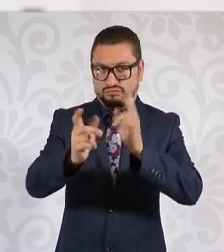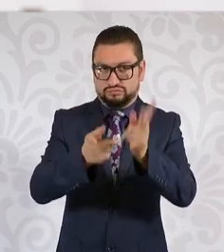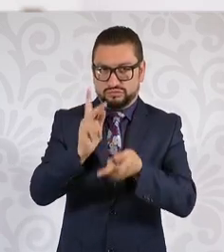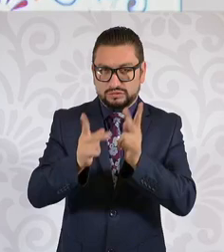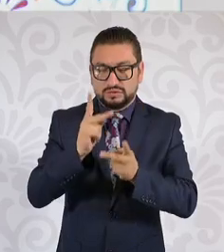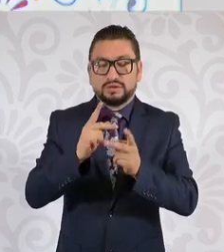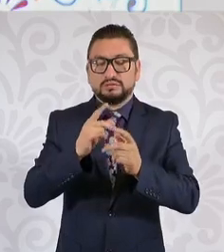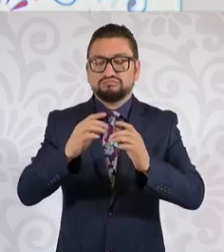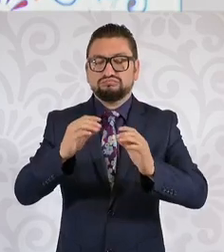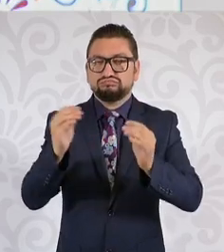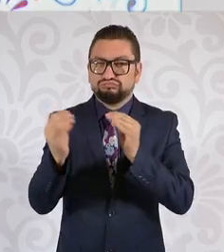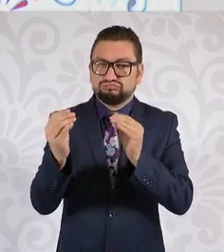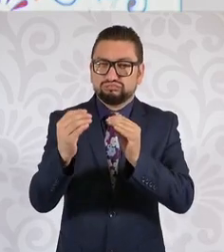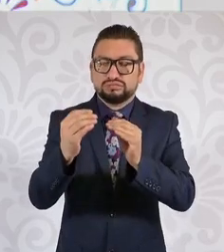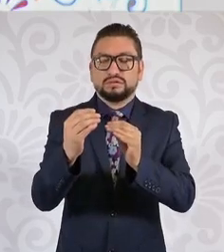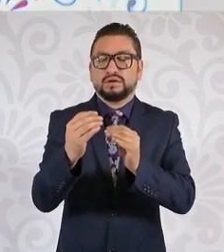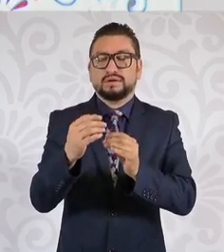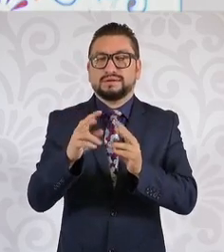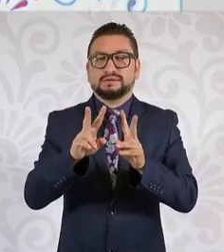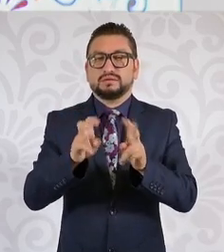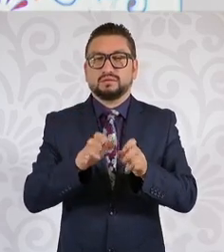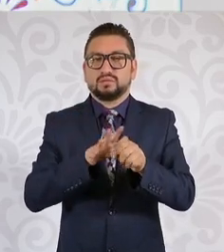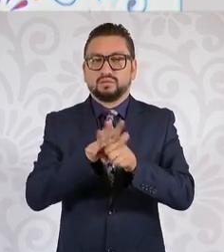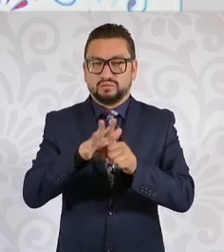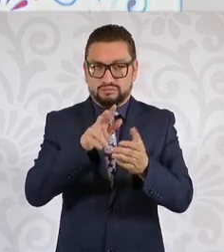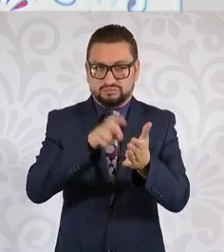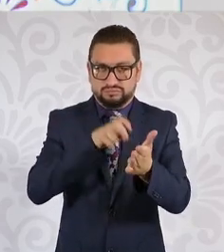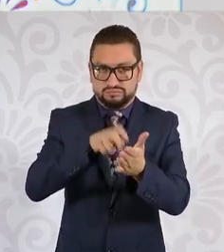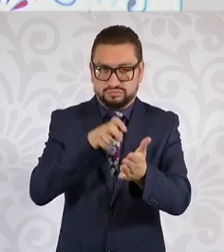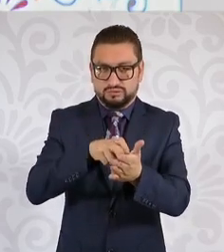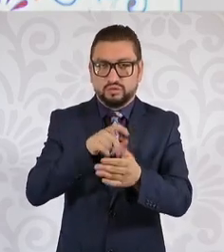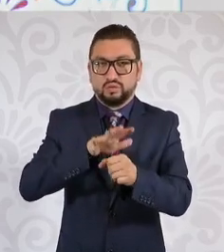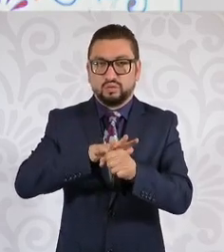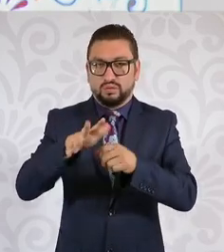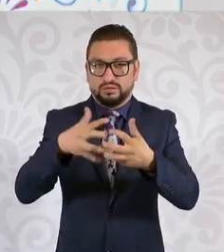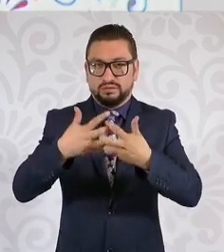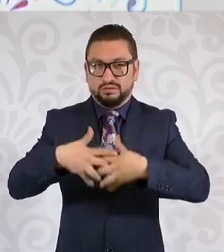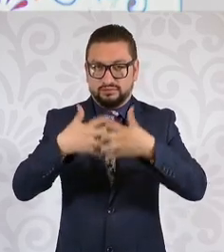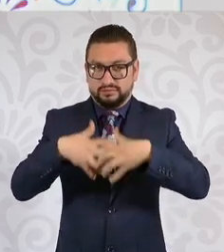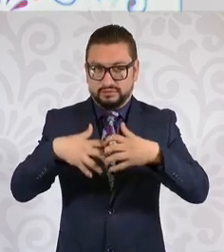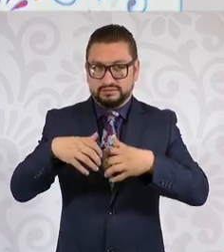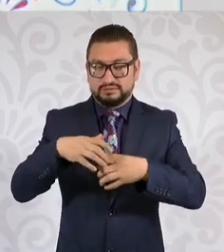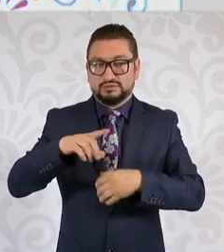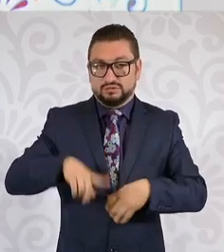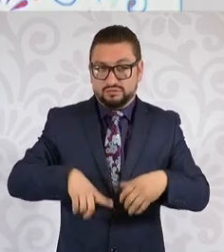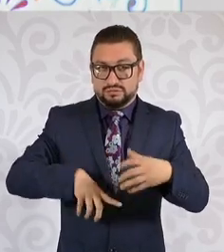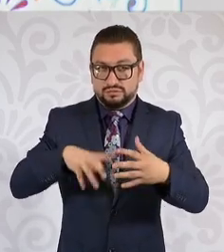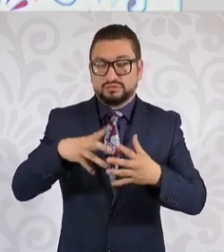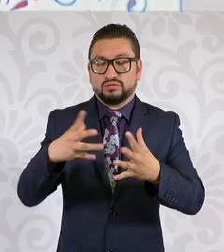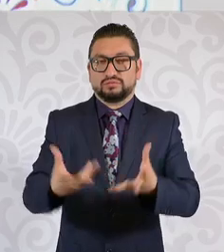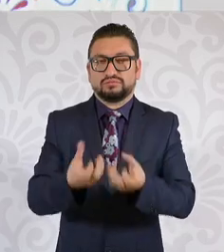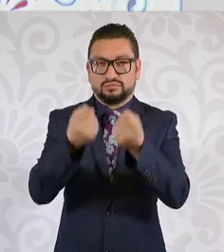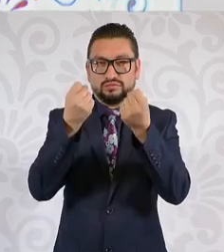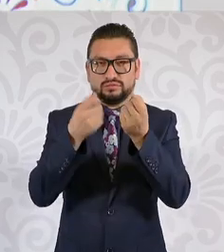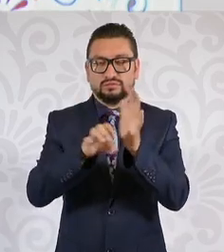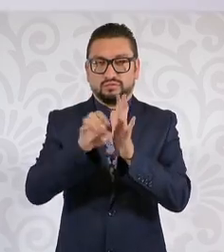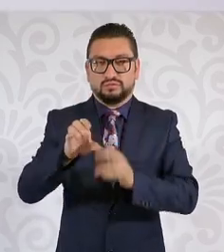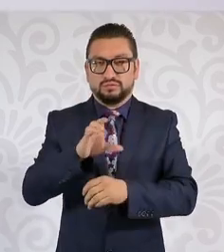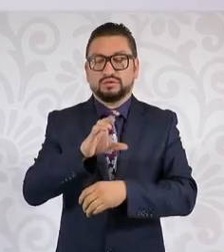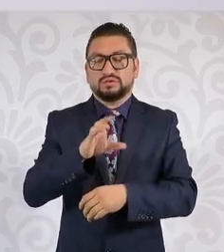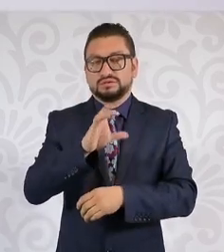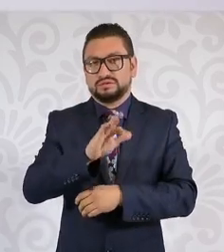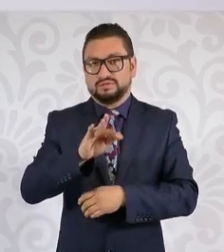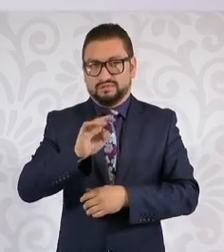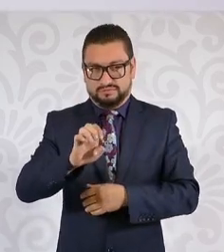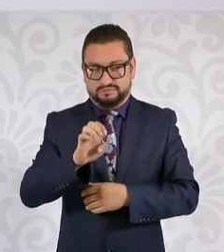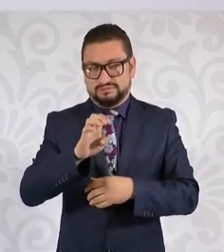la reforma que tiene que ver con la recuperación de las empresas del Estado en materia energética, Comisión Federal de